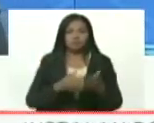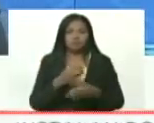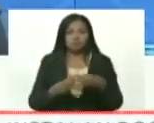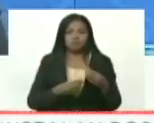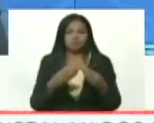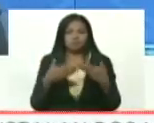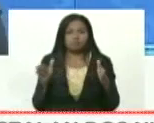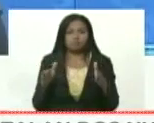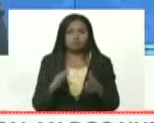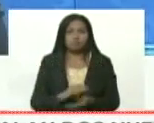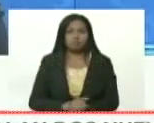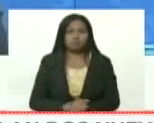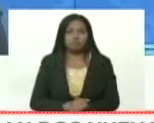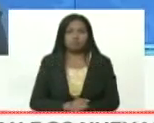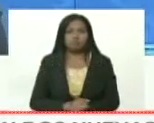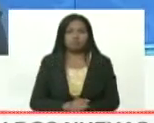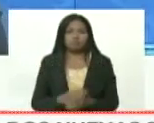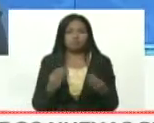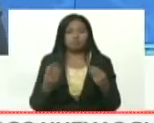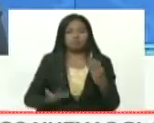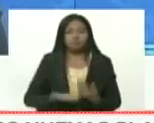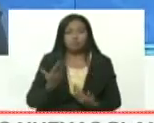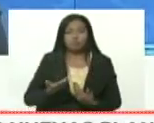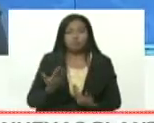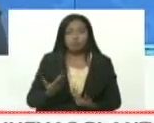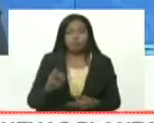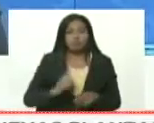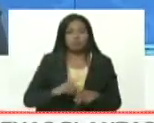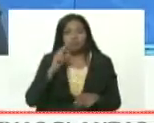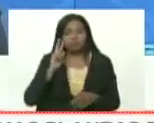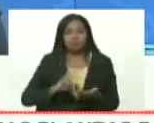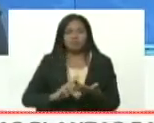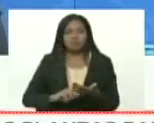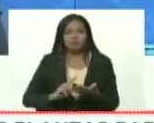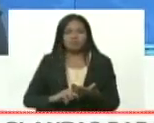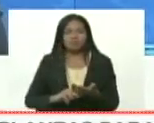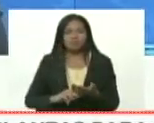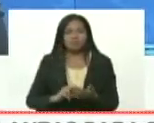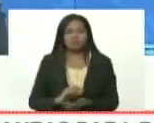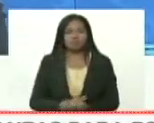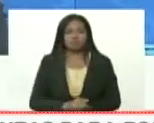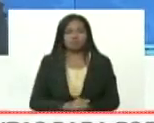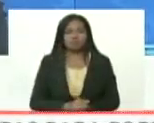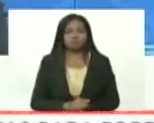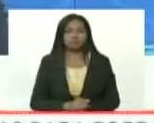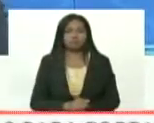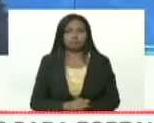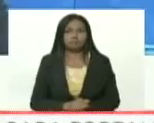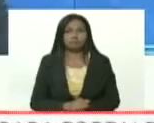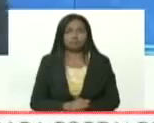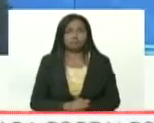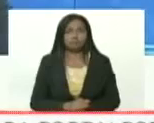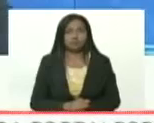abierto, pero es muy importante. Yo quiero en tiempo real, ministra Gabriela